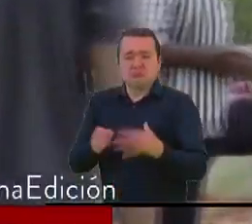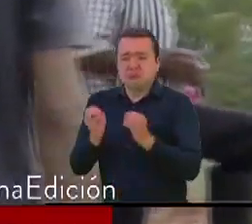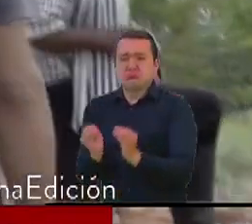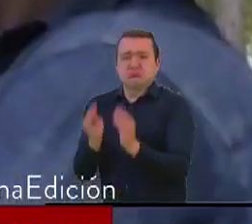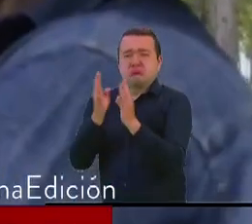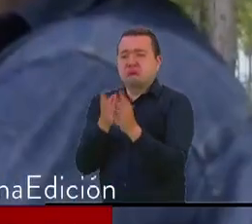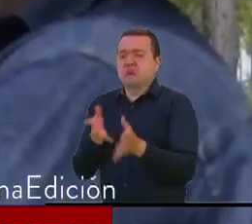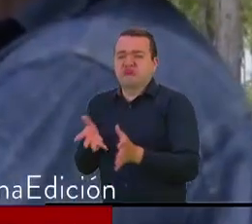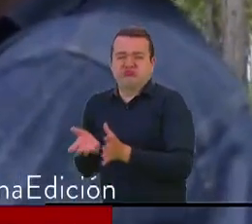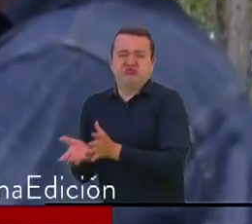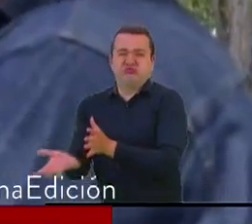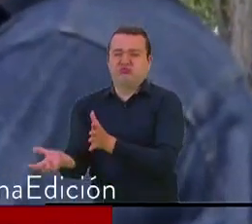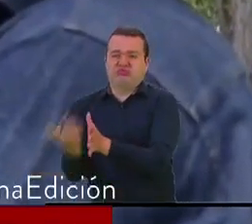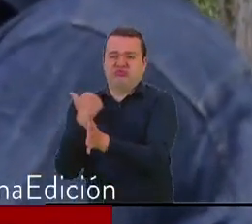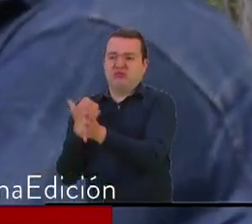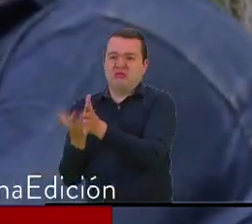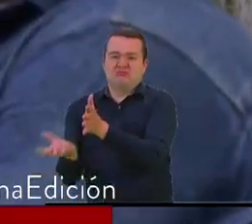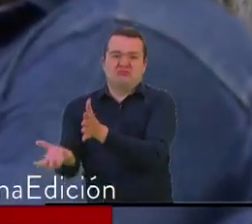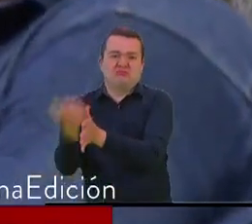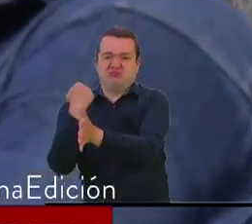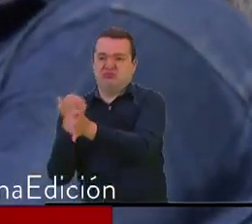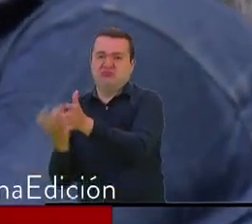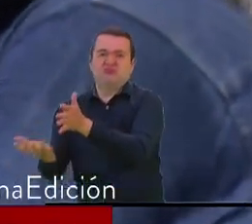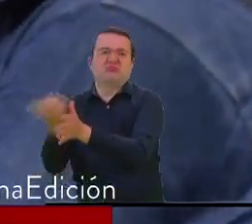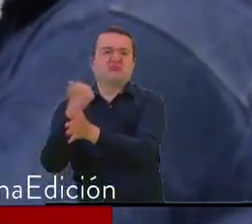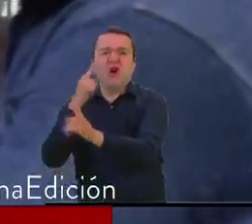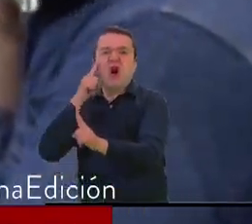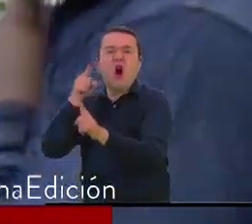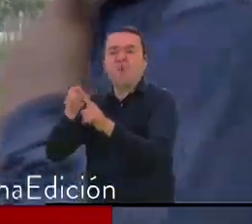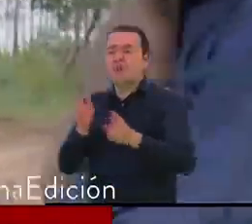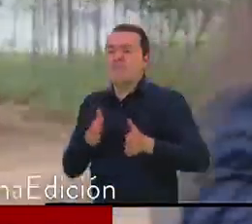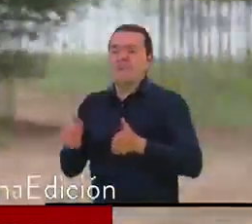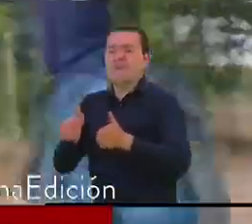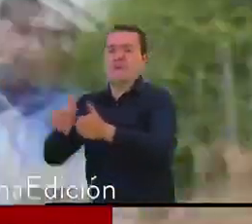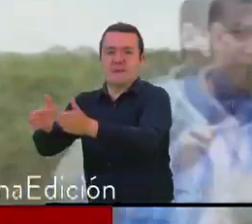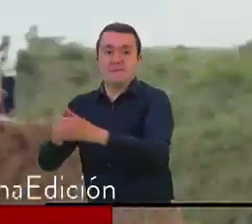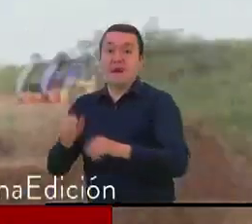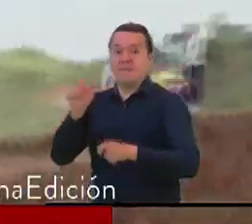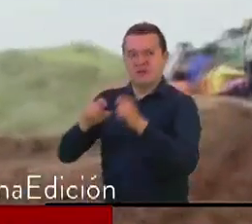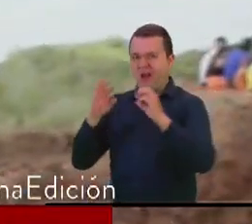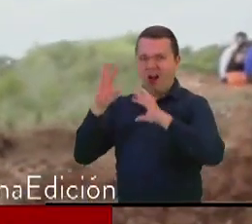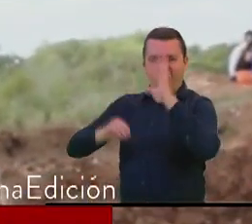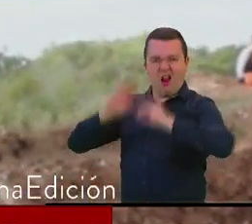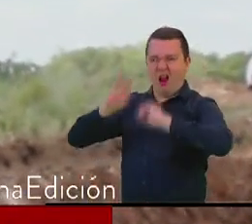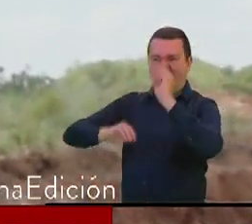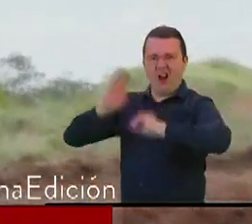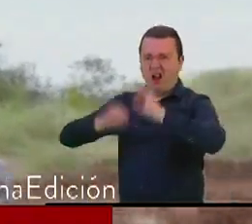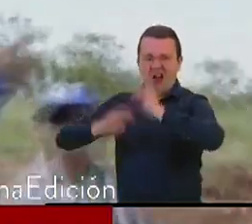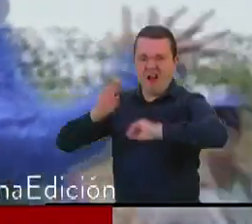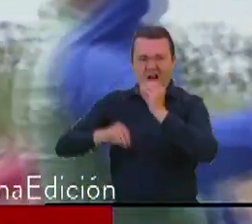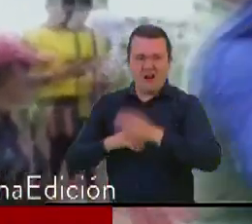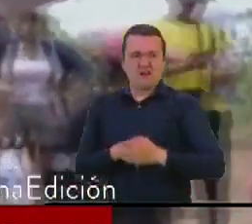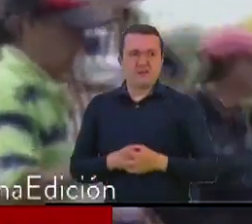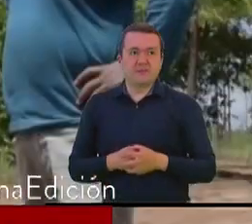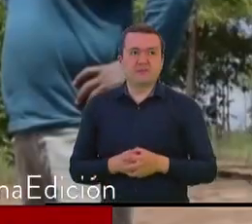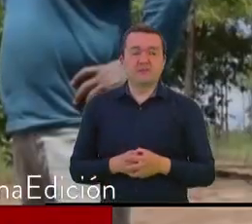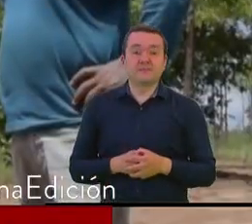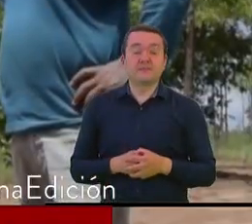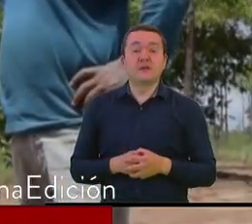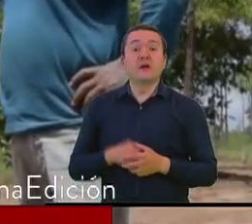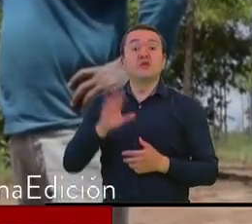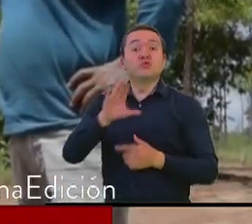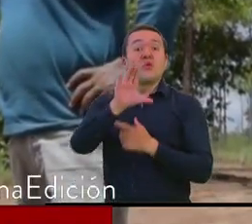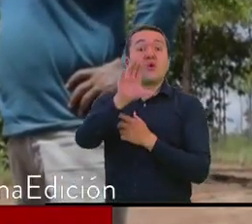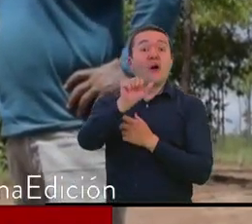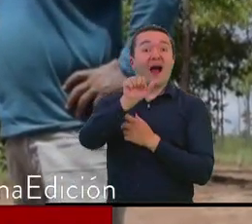zona por donde trazaron la vía. La Junta de Acción Comunal o con la comunidad. ¿Por qué no socializaron? La Corporación